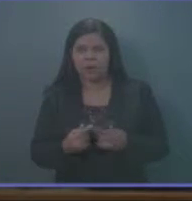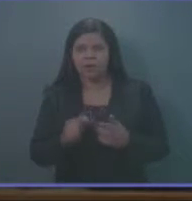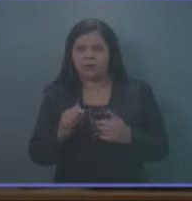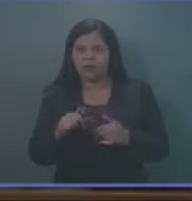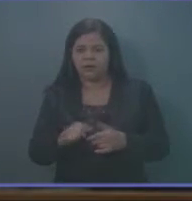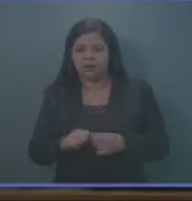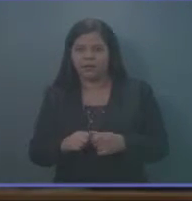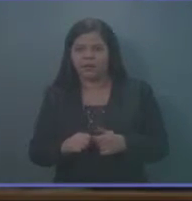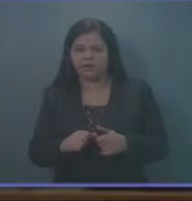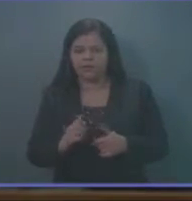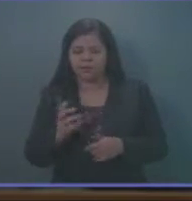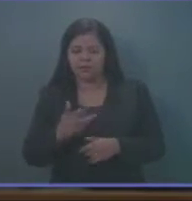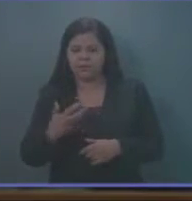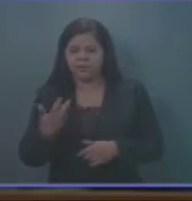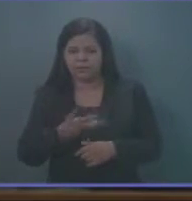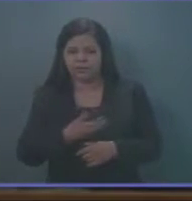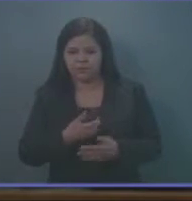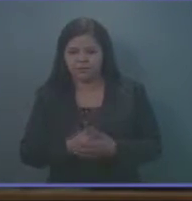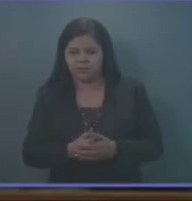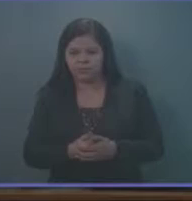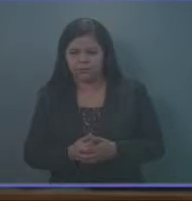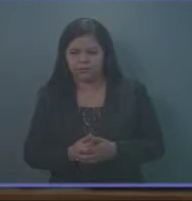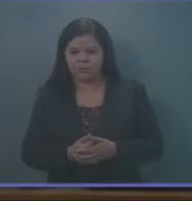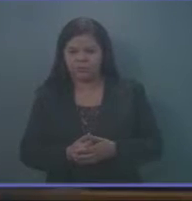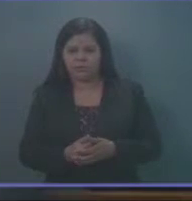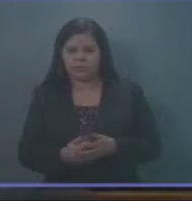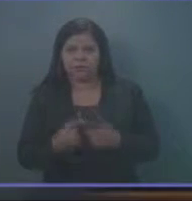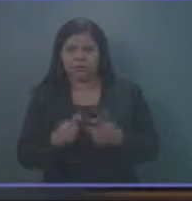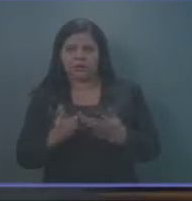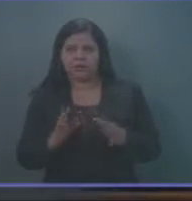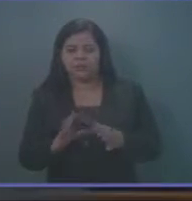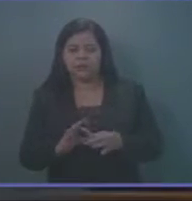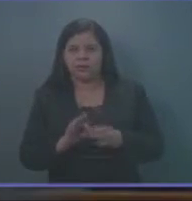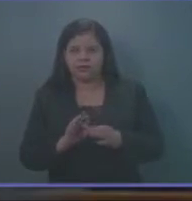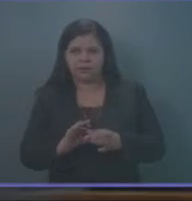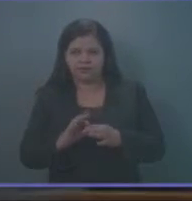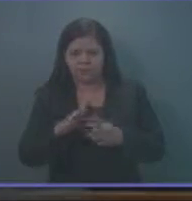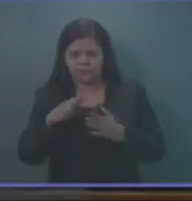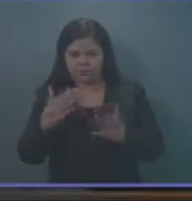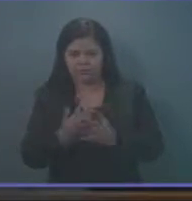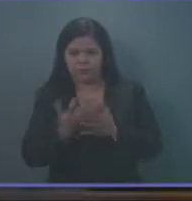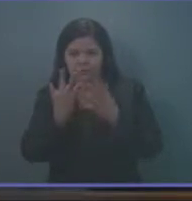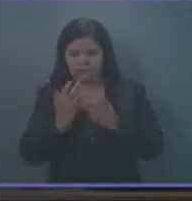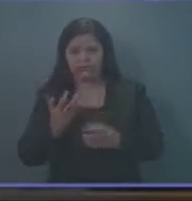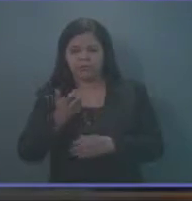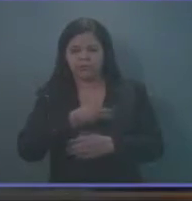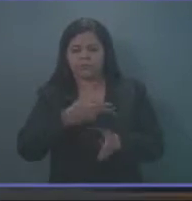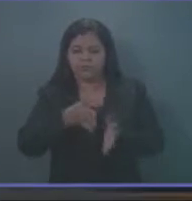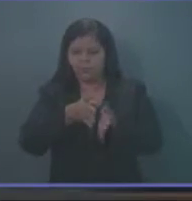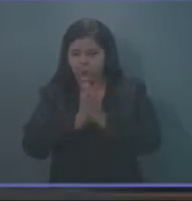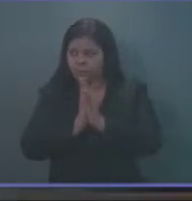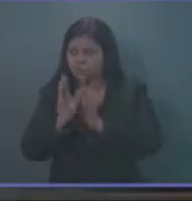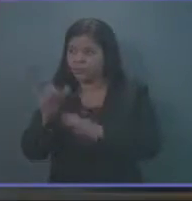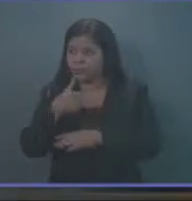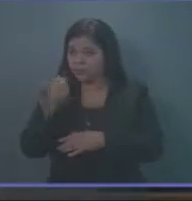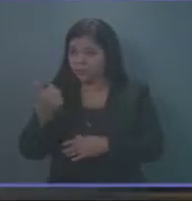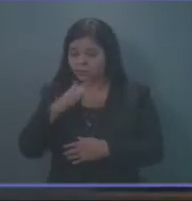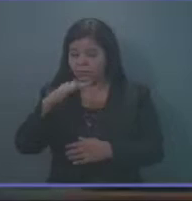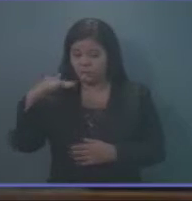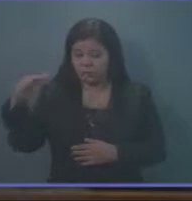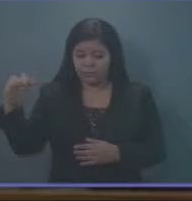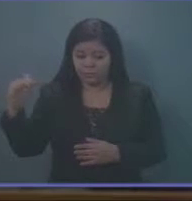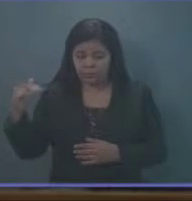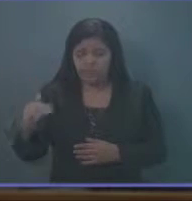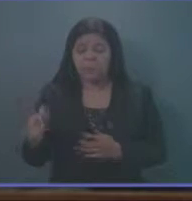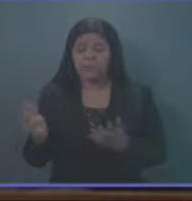como diputado. Y es lo que los maestros y maestras están solicitando a nivel nacional. Así es de que,